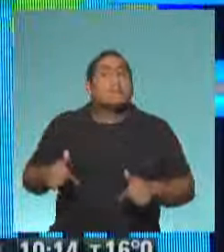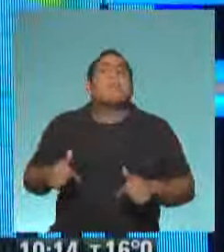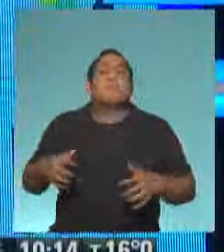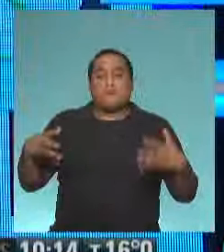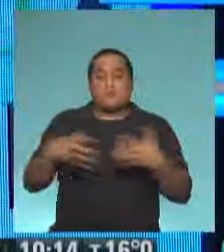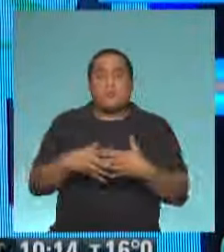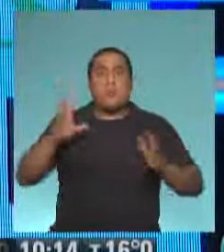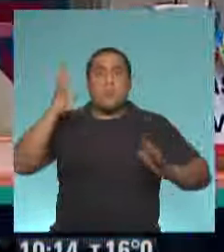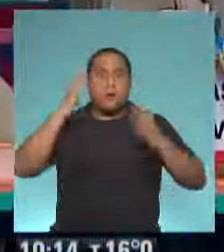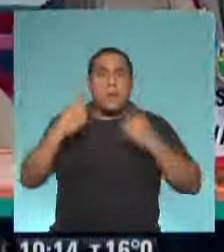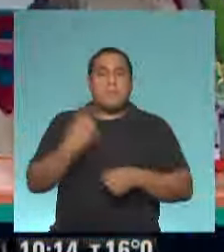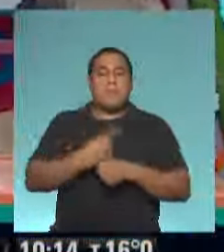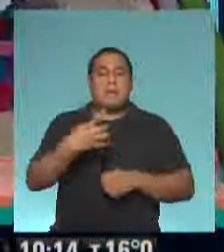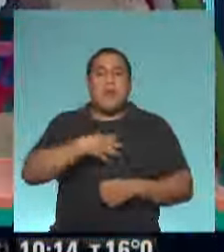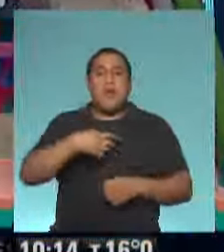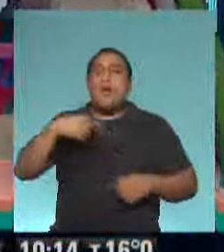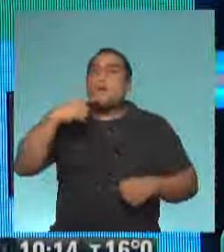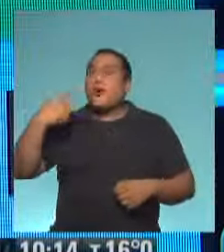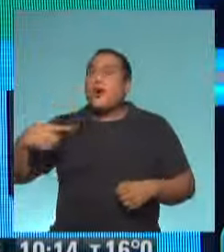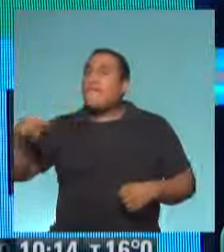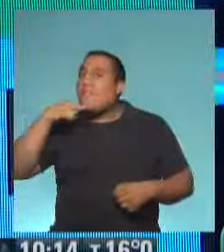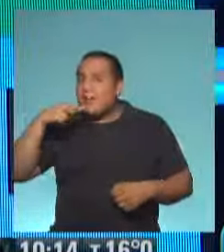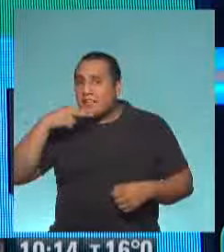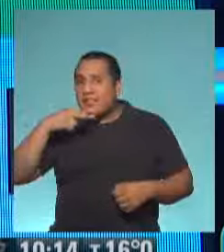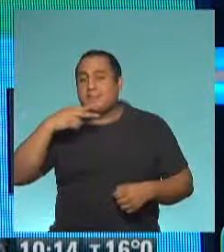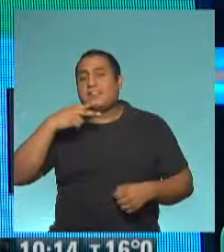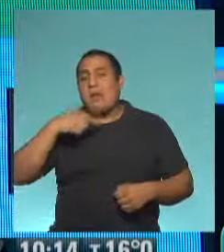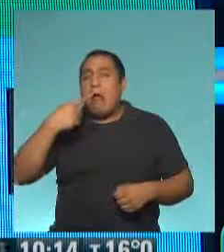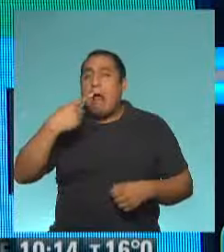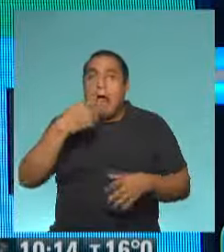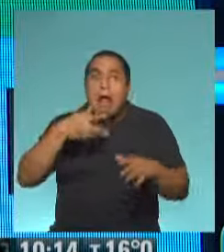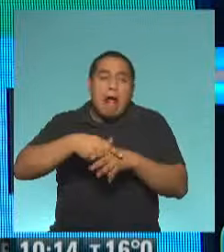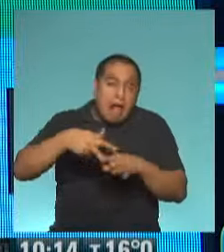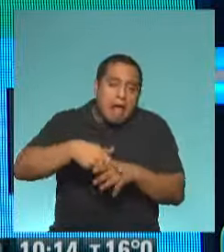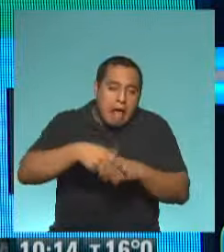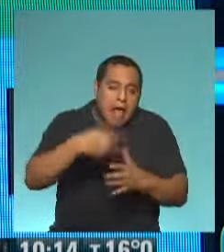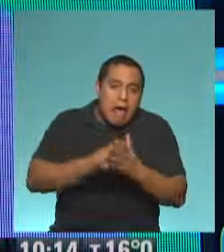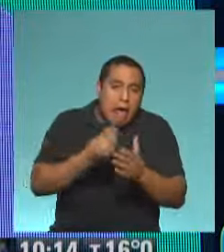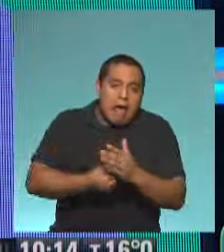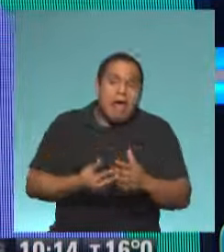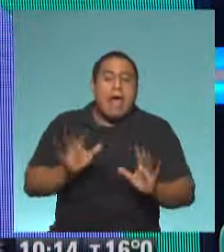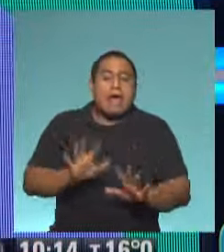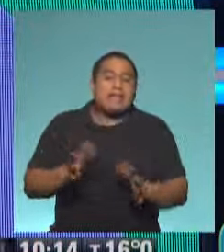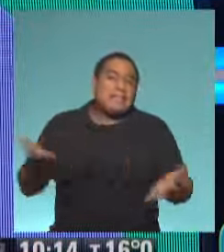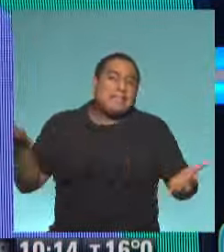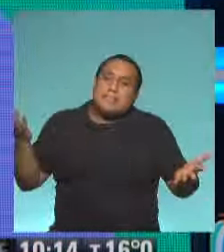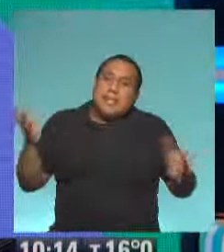primero. Recuerden, un color verde. Hoy vamos a hablar así, todo trabade, ¿eh? Todo así.